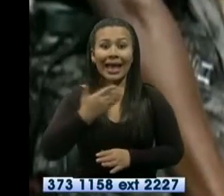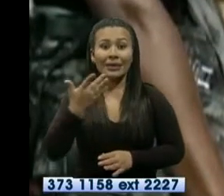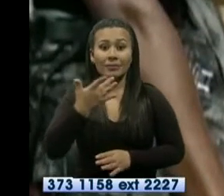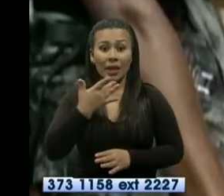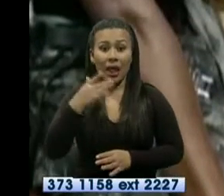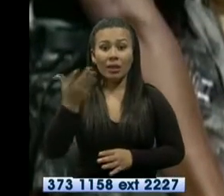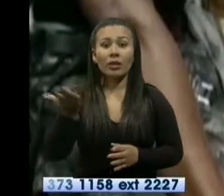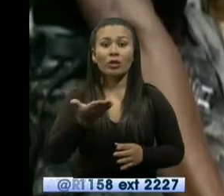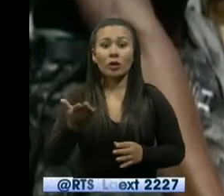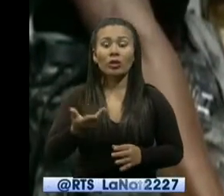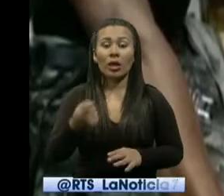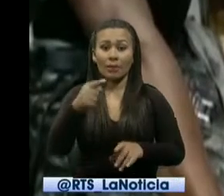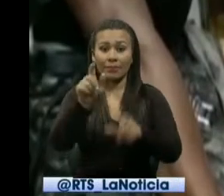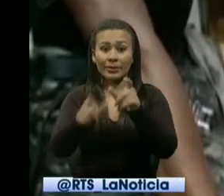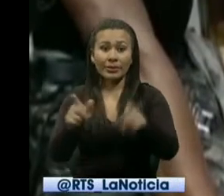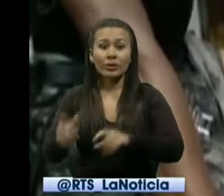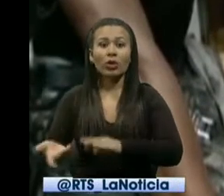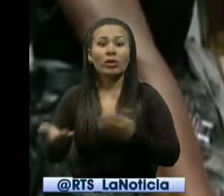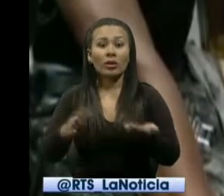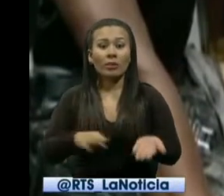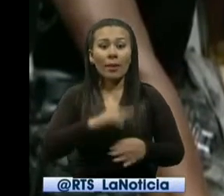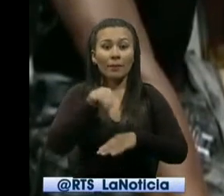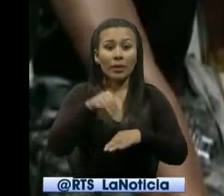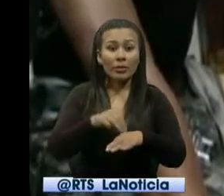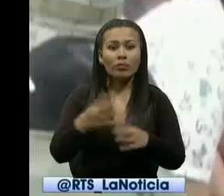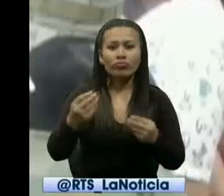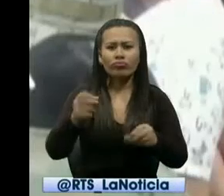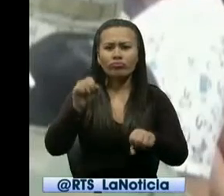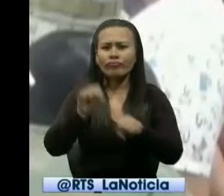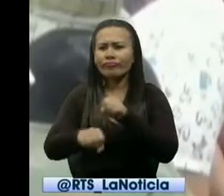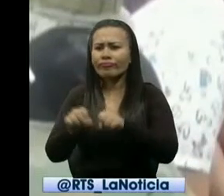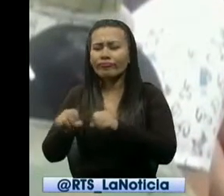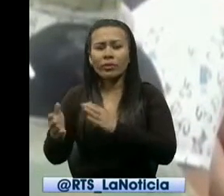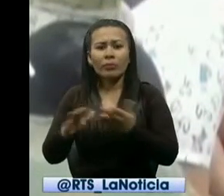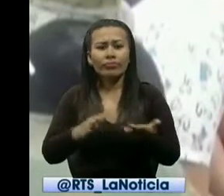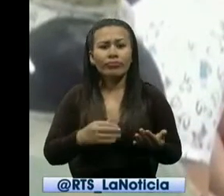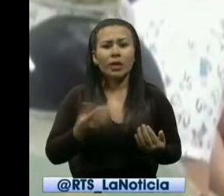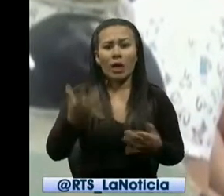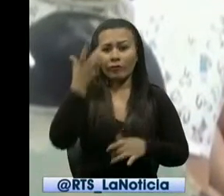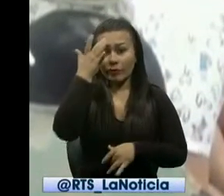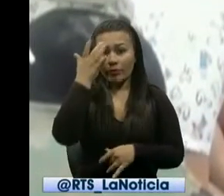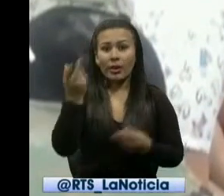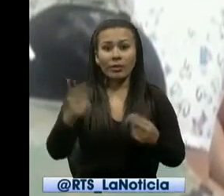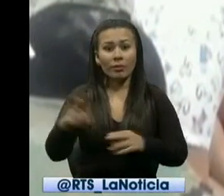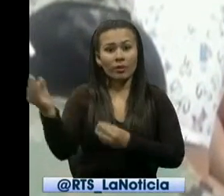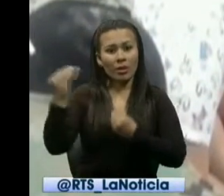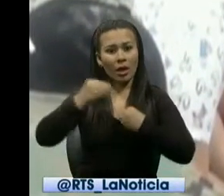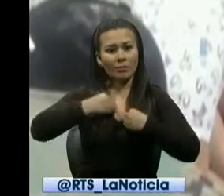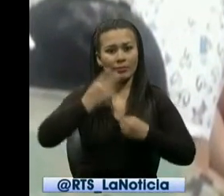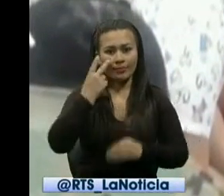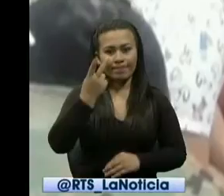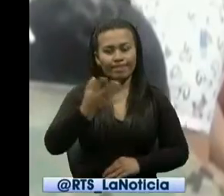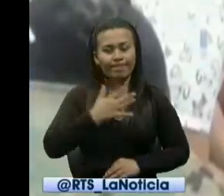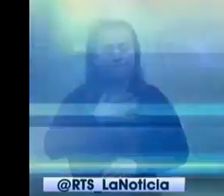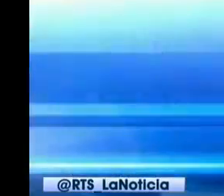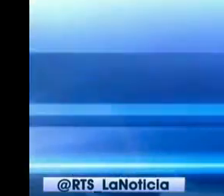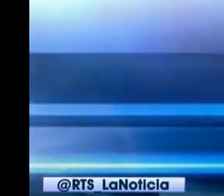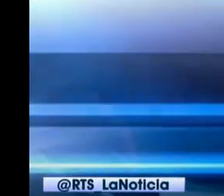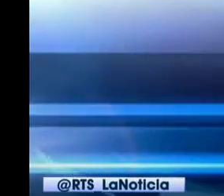restablecerá totalmente cuando los riesgos se multiplican y hay más desgracias, informó Santiago Landeta.